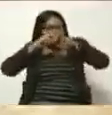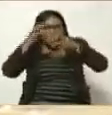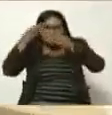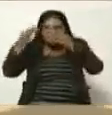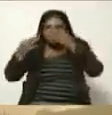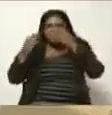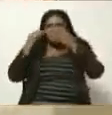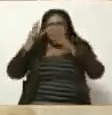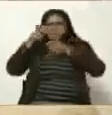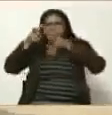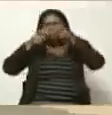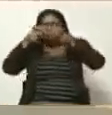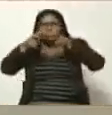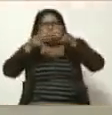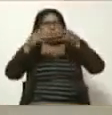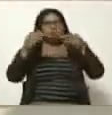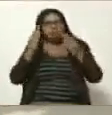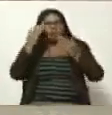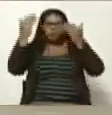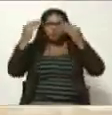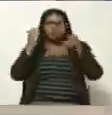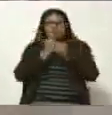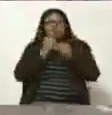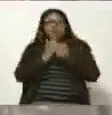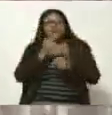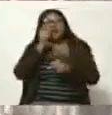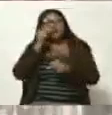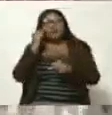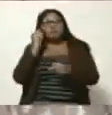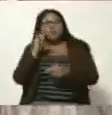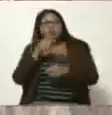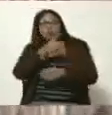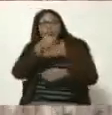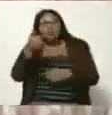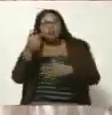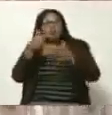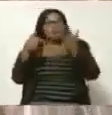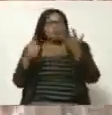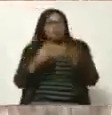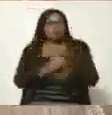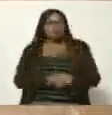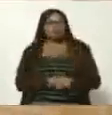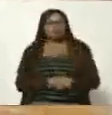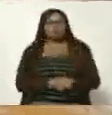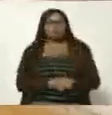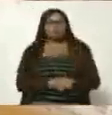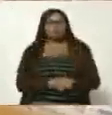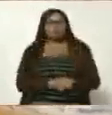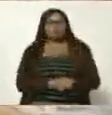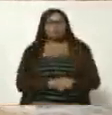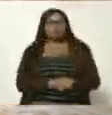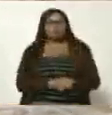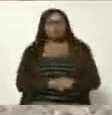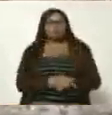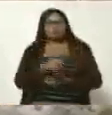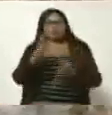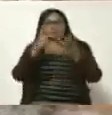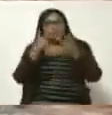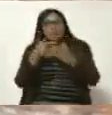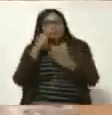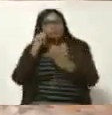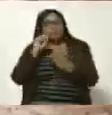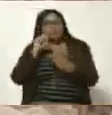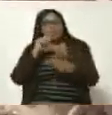detallada, conversó además y saludó con los trabajadores y trabajadoras, viendo cada una de estas plantas, de esta maquinaria